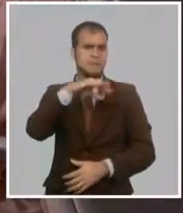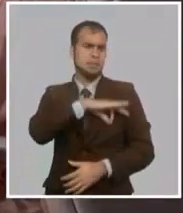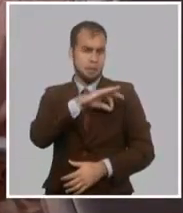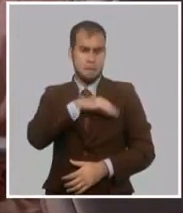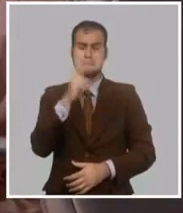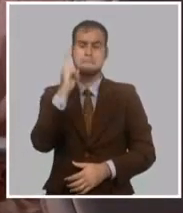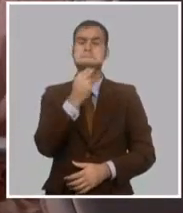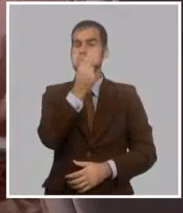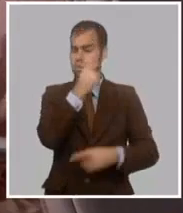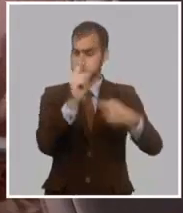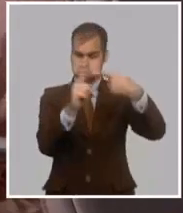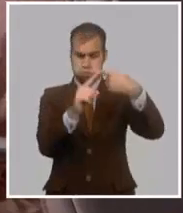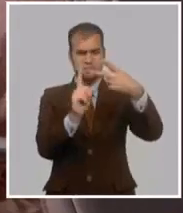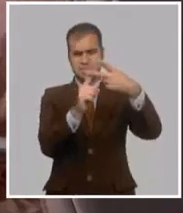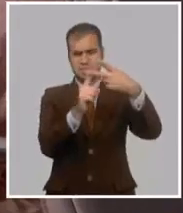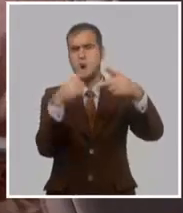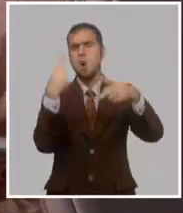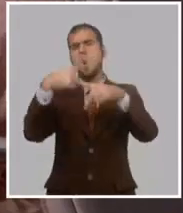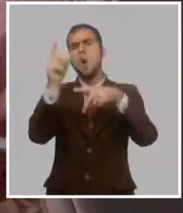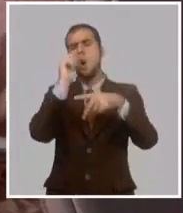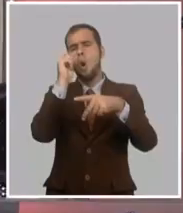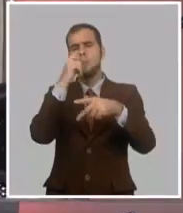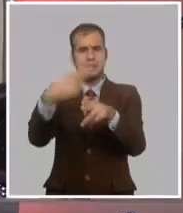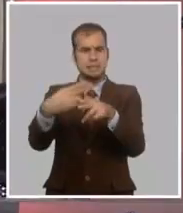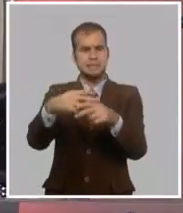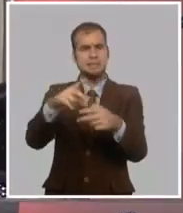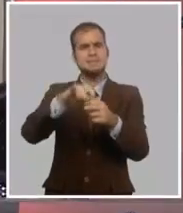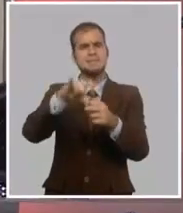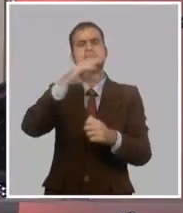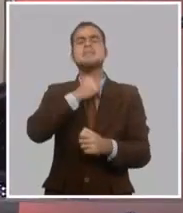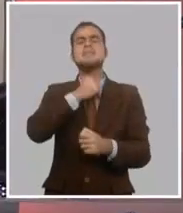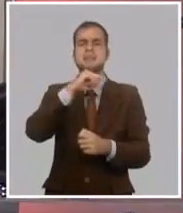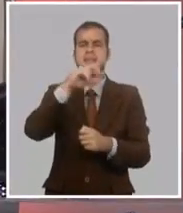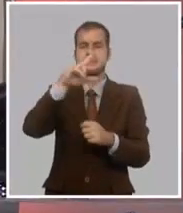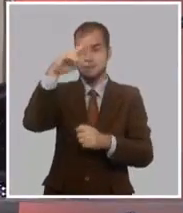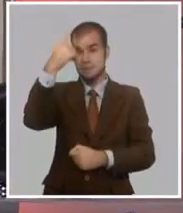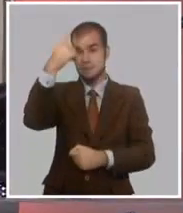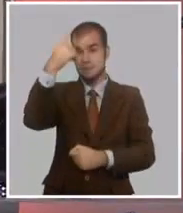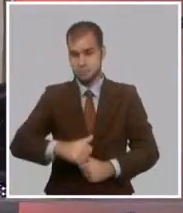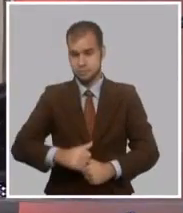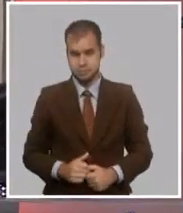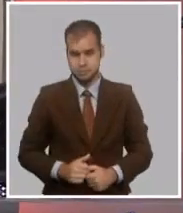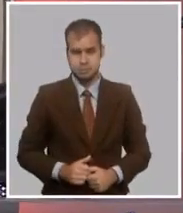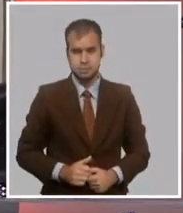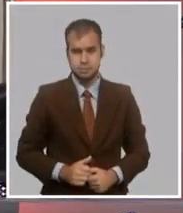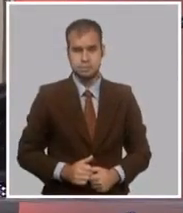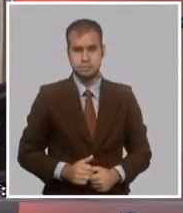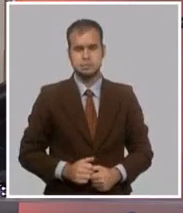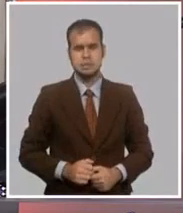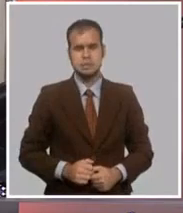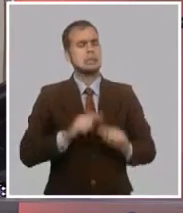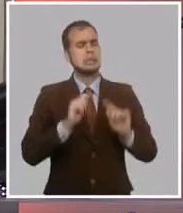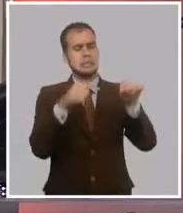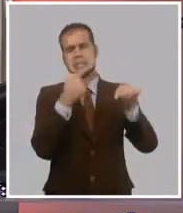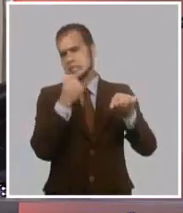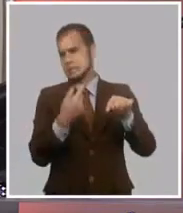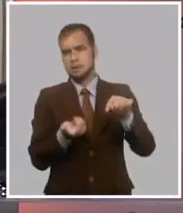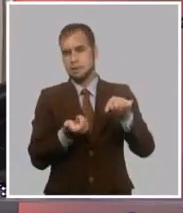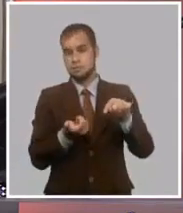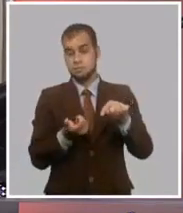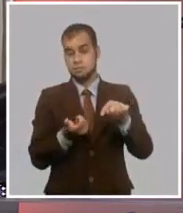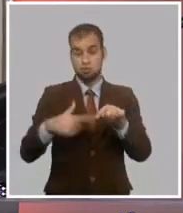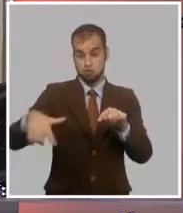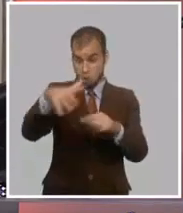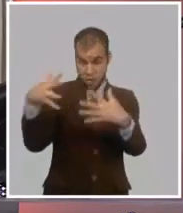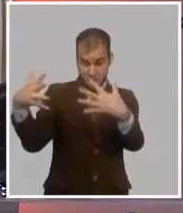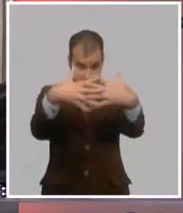Martí, el tesorero siempre Benjamín Guerra. Y lo movía además sobre la base de un principio de que esa unidad tenía que